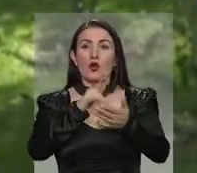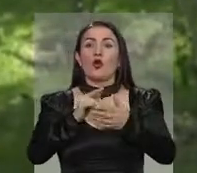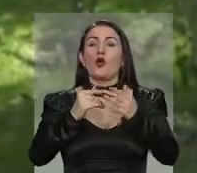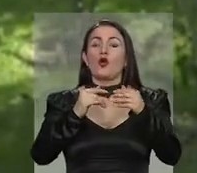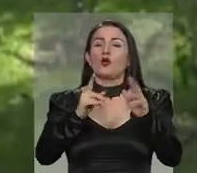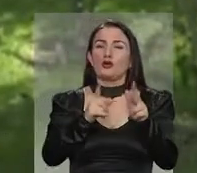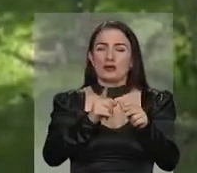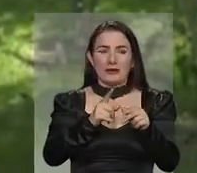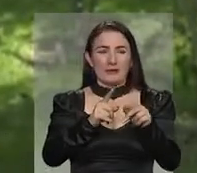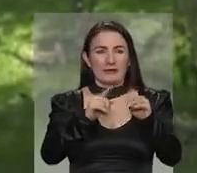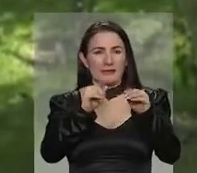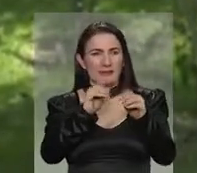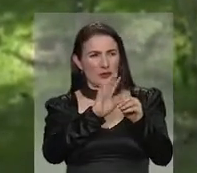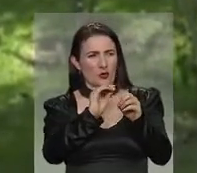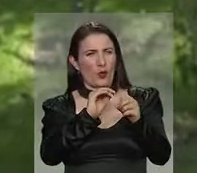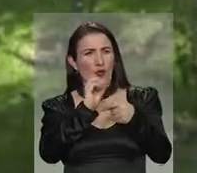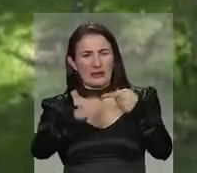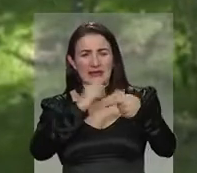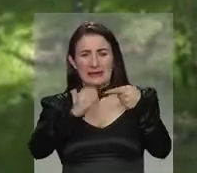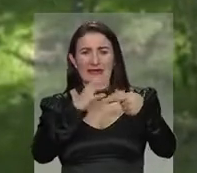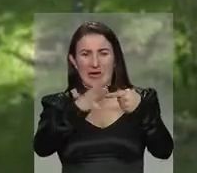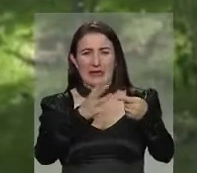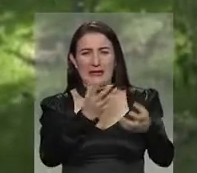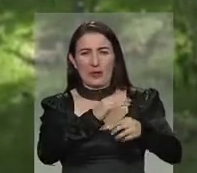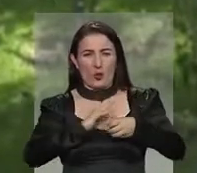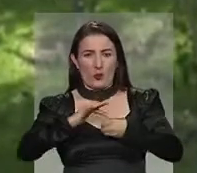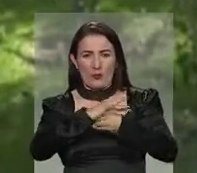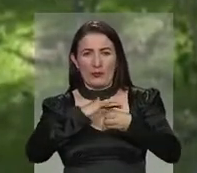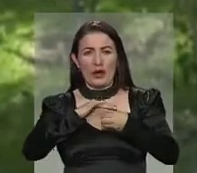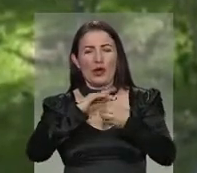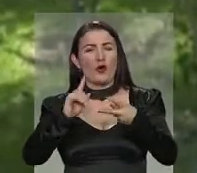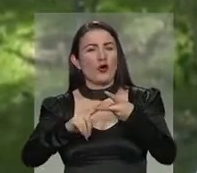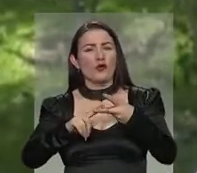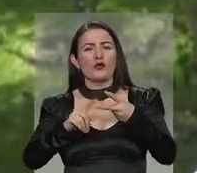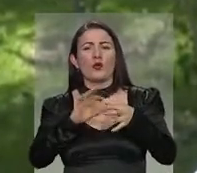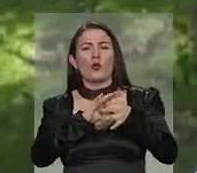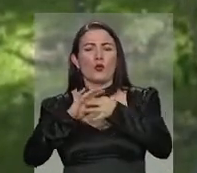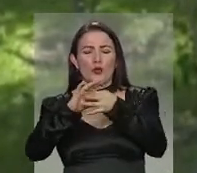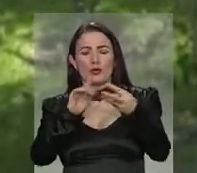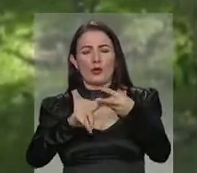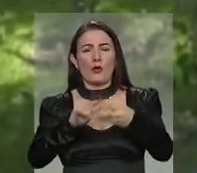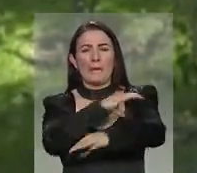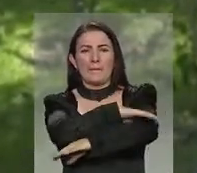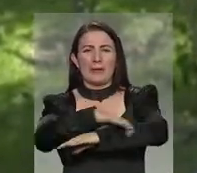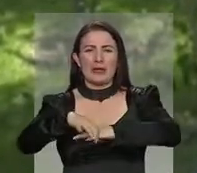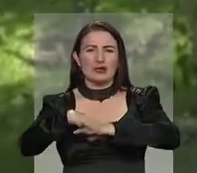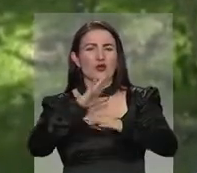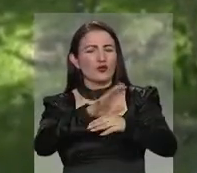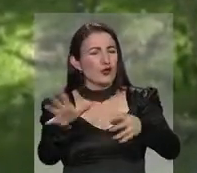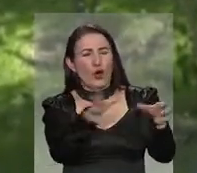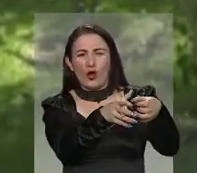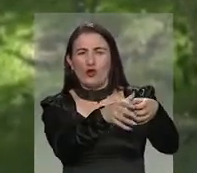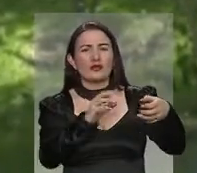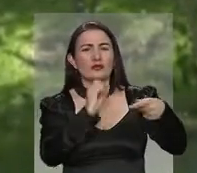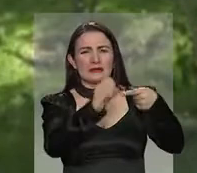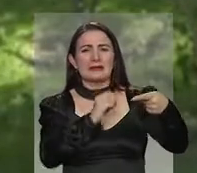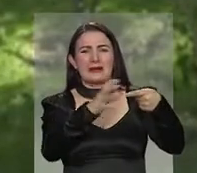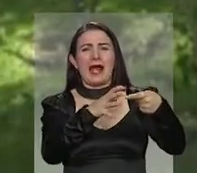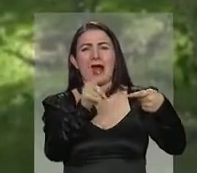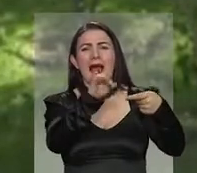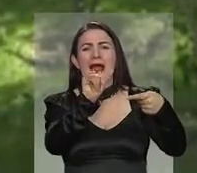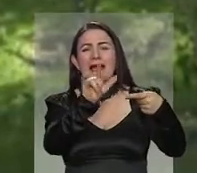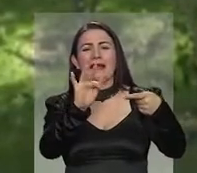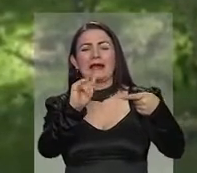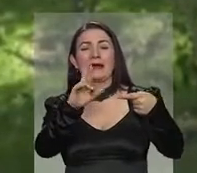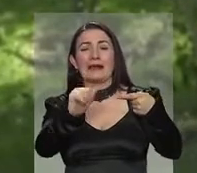Red Humedal El Salitre, en el proyecto de Paqueros Unidos y en el proyecto de Brazo y Humedal El Salitre, todos en favor de la defensa